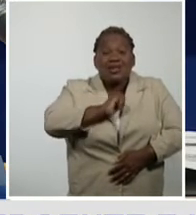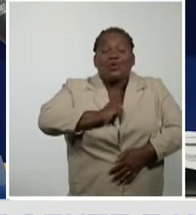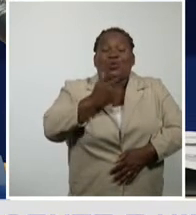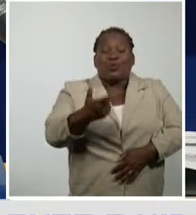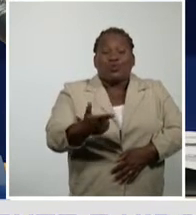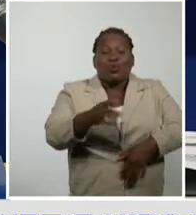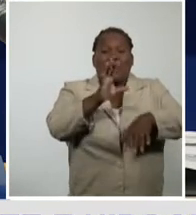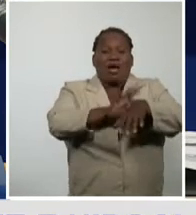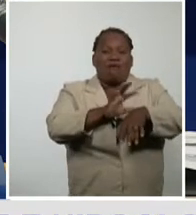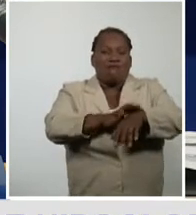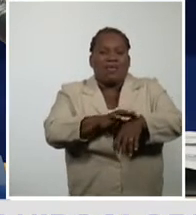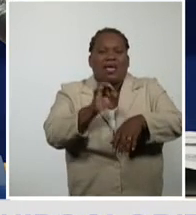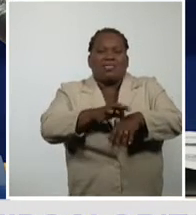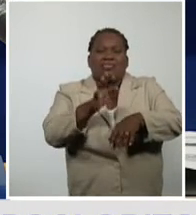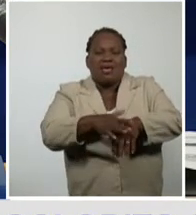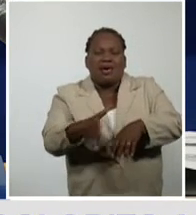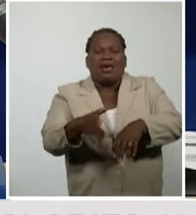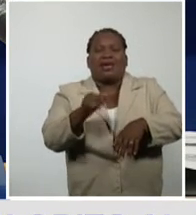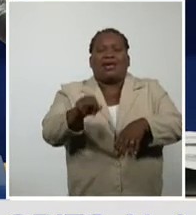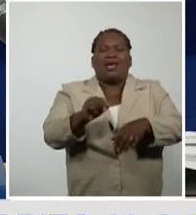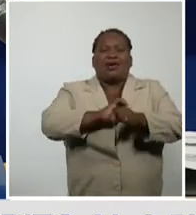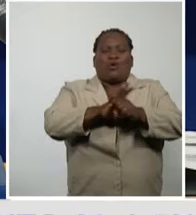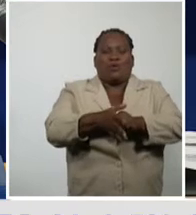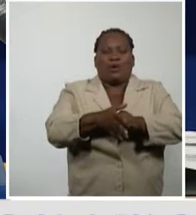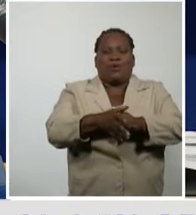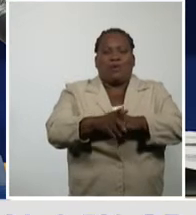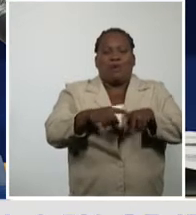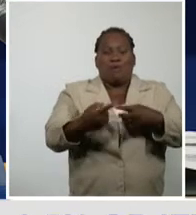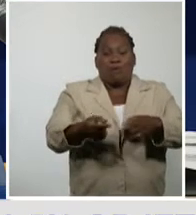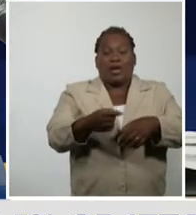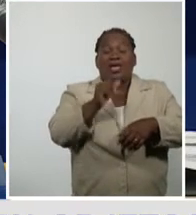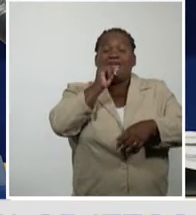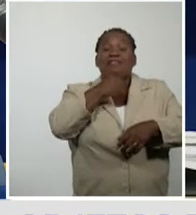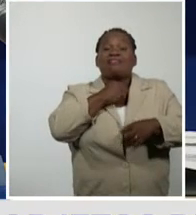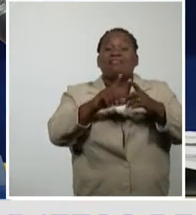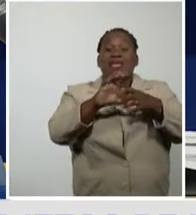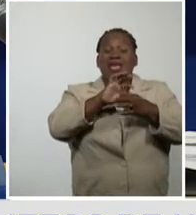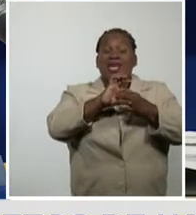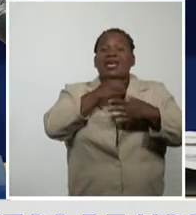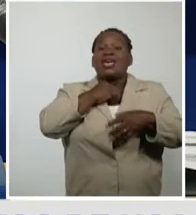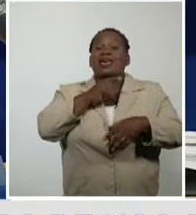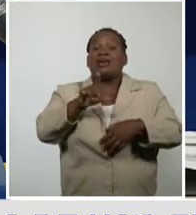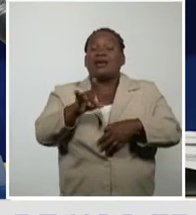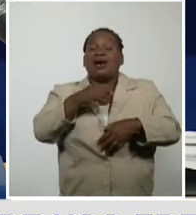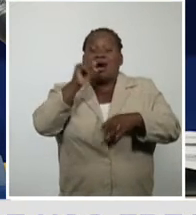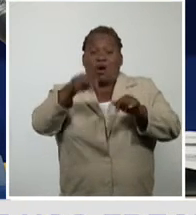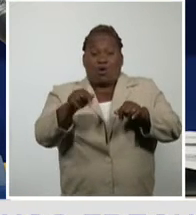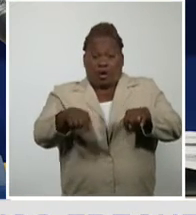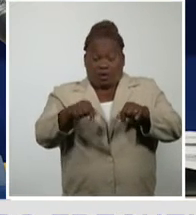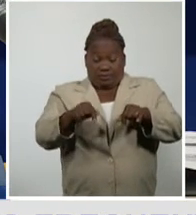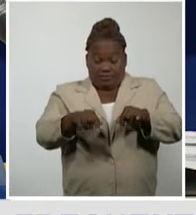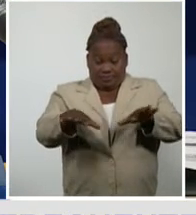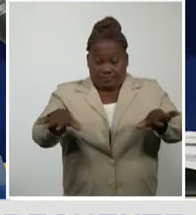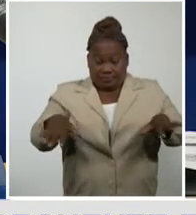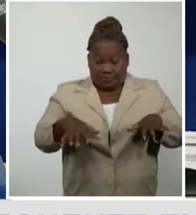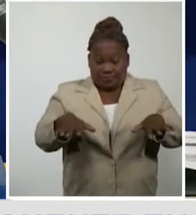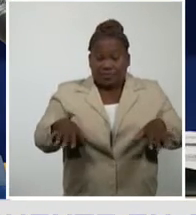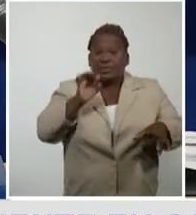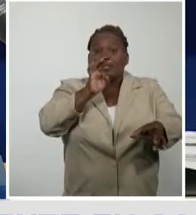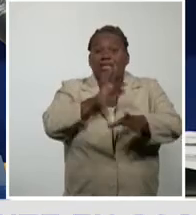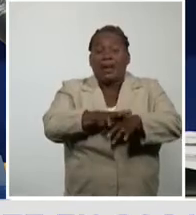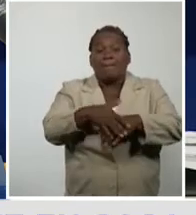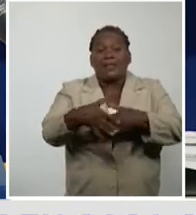evitar criadero de mosquitos, porque el dengue ahora, cuando digo ahora, es que está empezando en